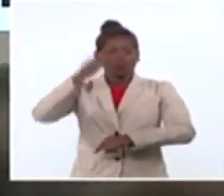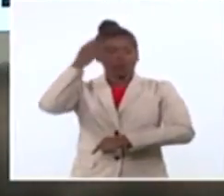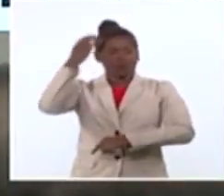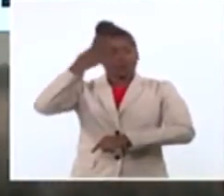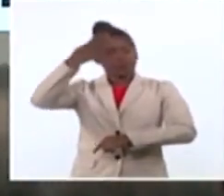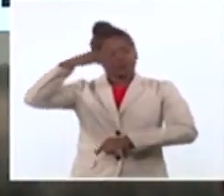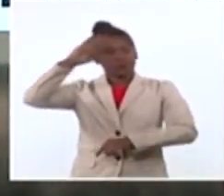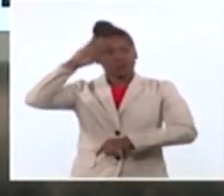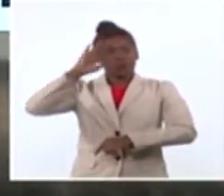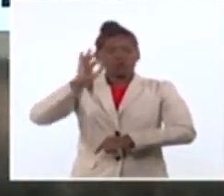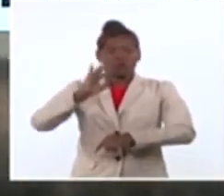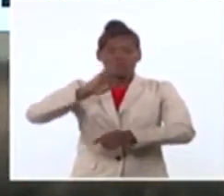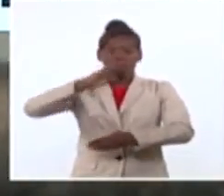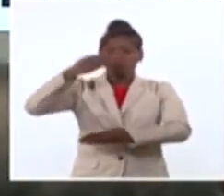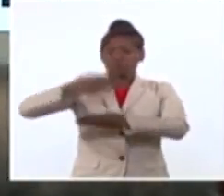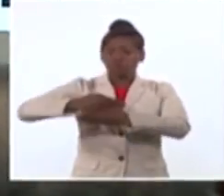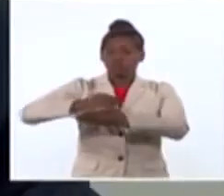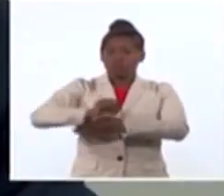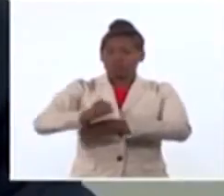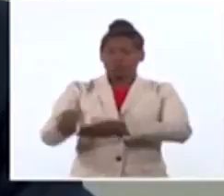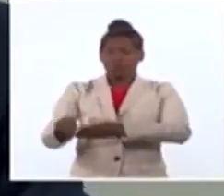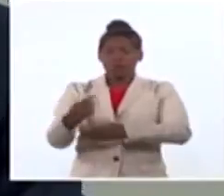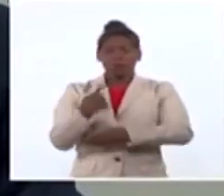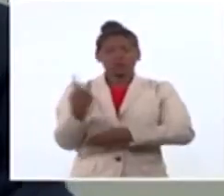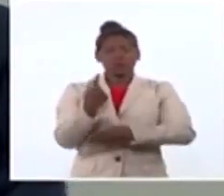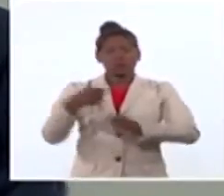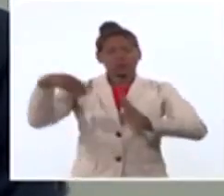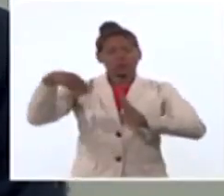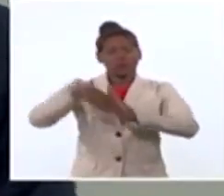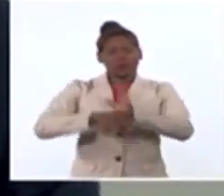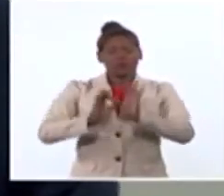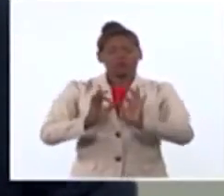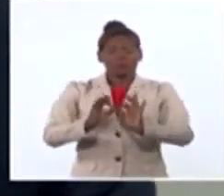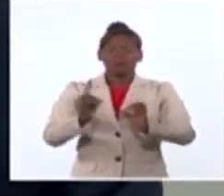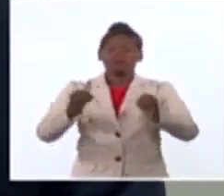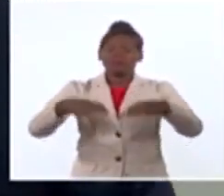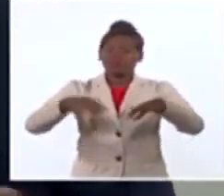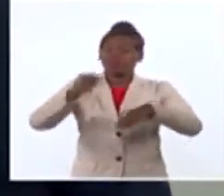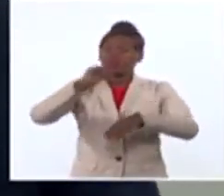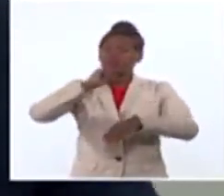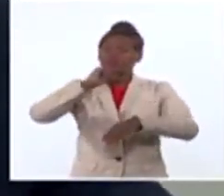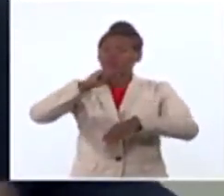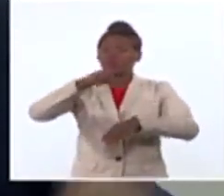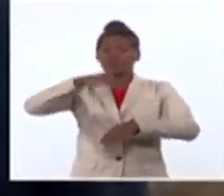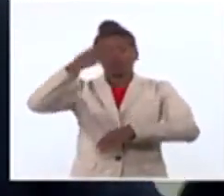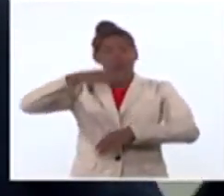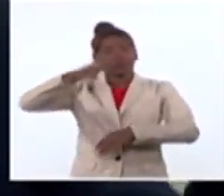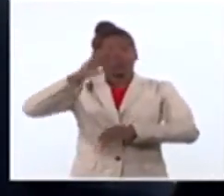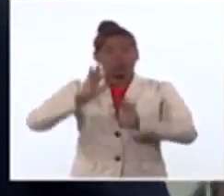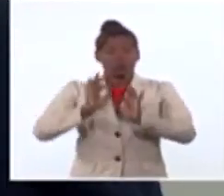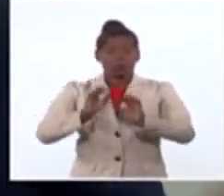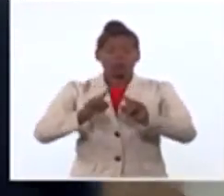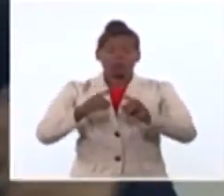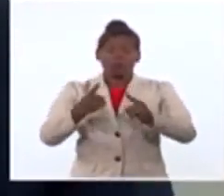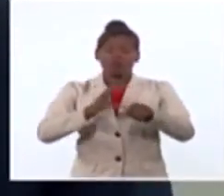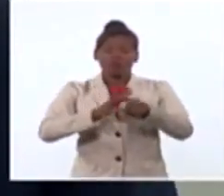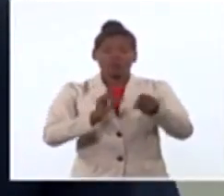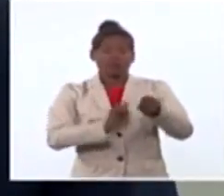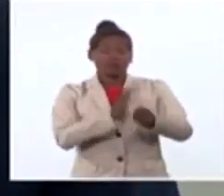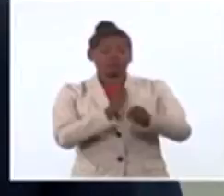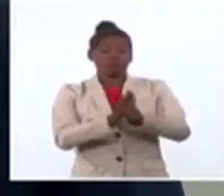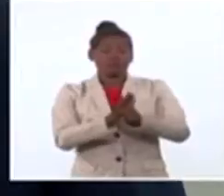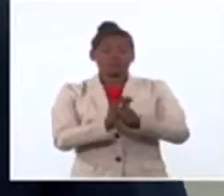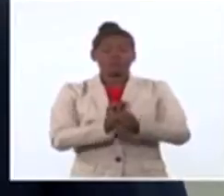bloqueo. De manera que el sentido esencial de una campaña prolongada